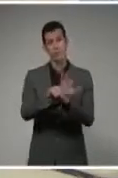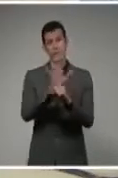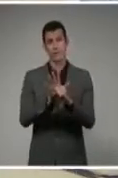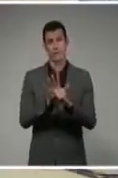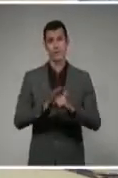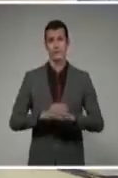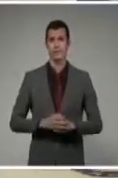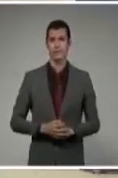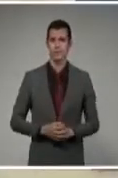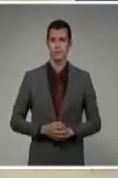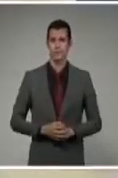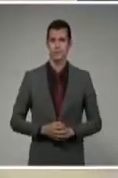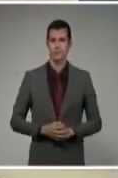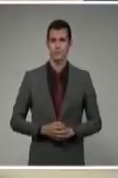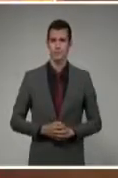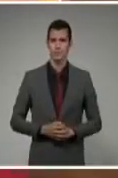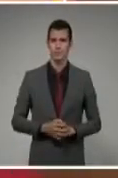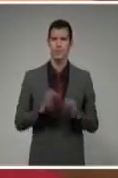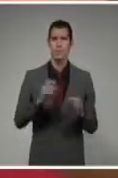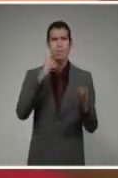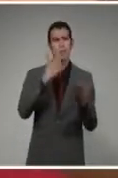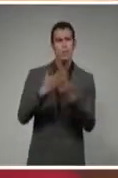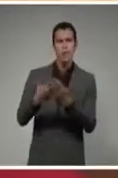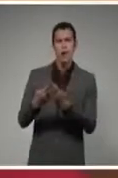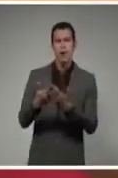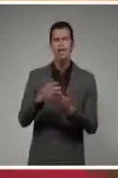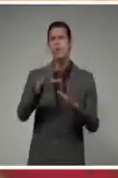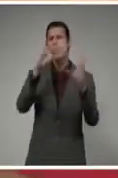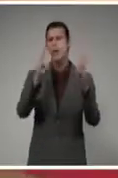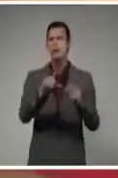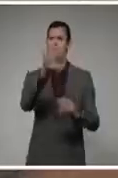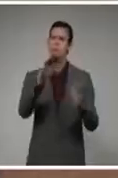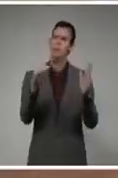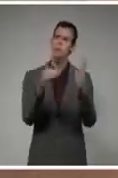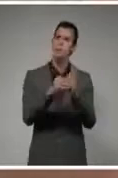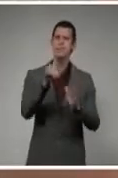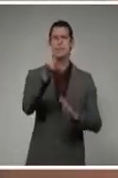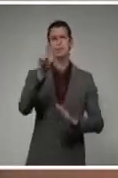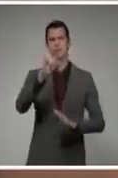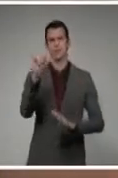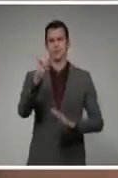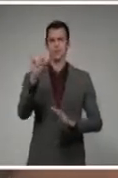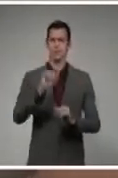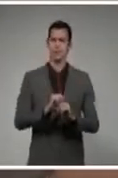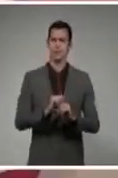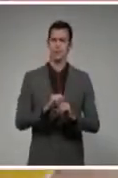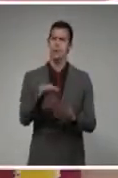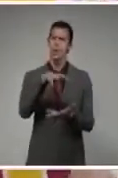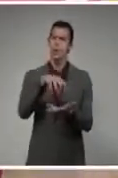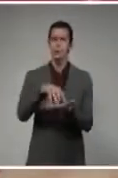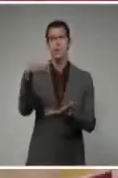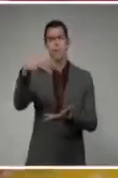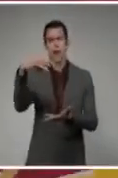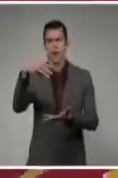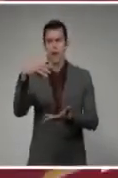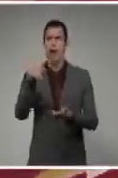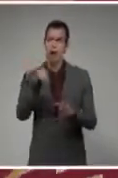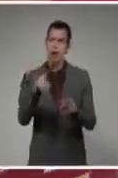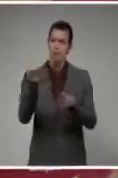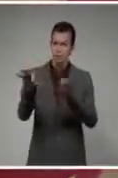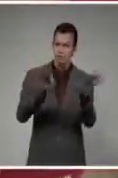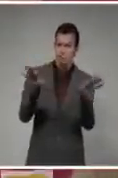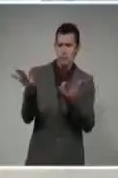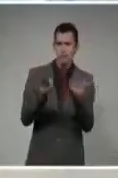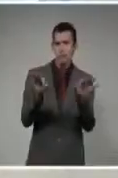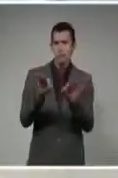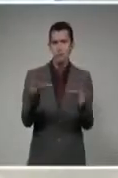En este ensayo, 5.166 sujetos deberán ser vacunados en el Habanero municipio, uno de los 8 seleccionados